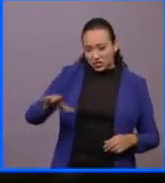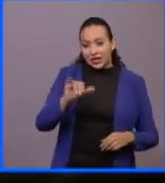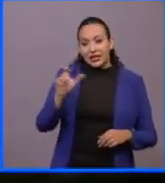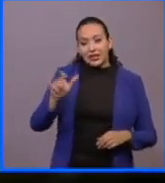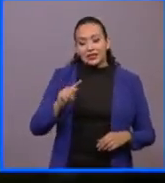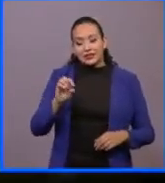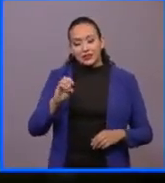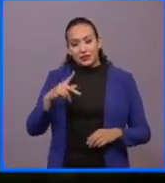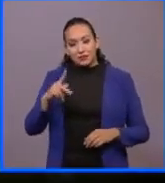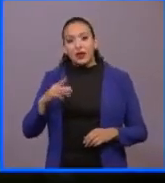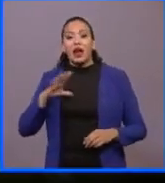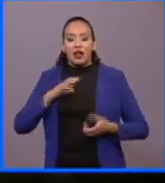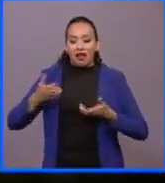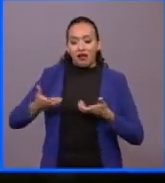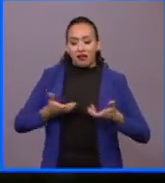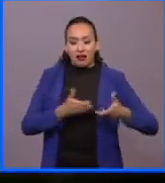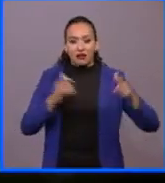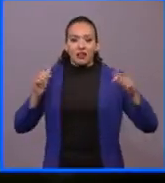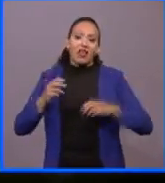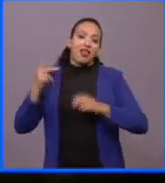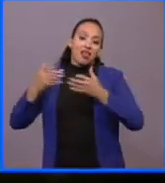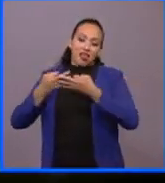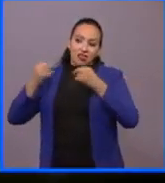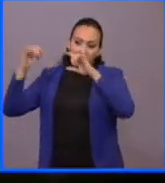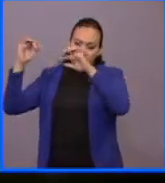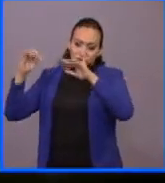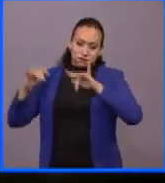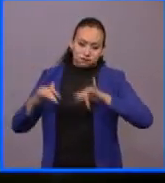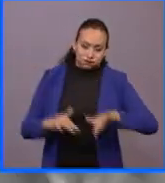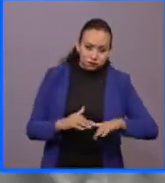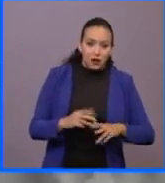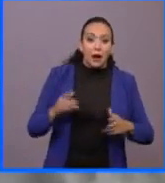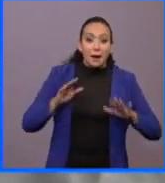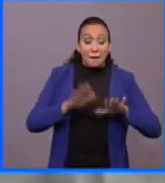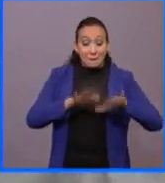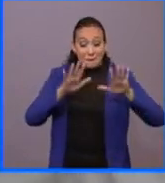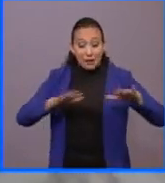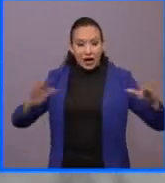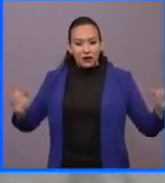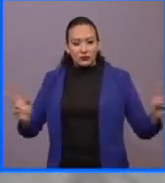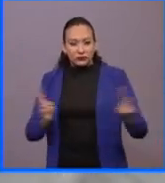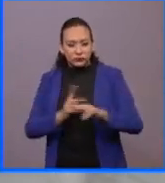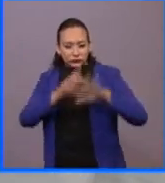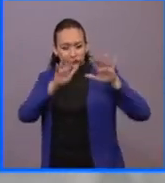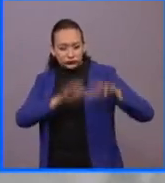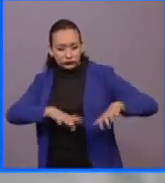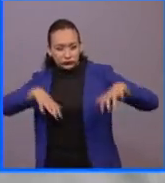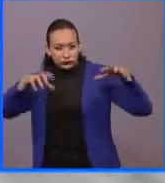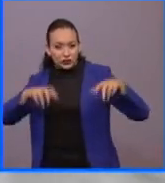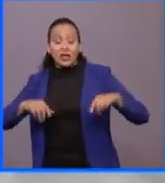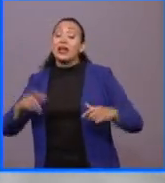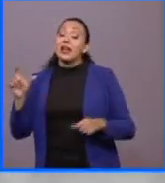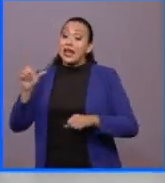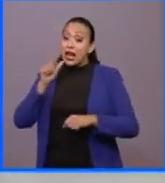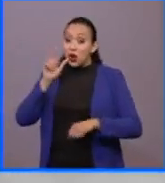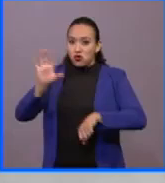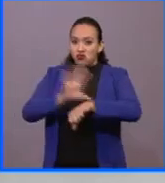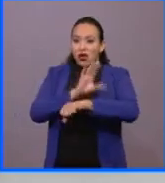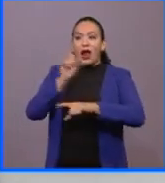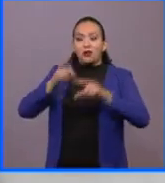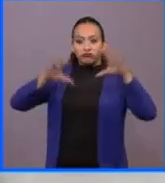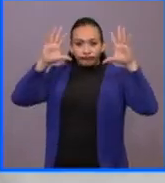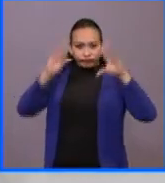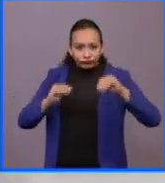9 derrumbes carreteros, aumento del nivel del mar, arrastre de embarcaciones menores y corte en el suministro de energía